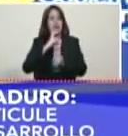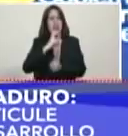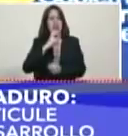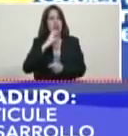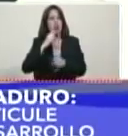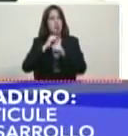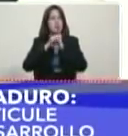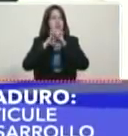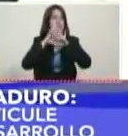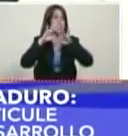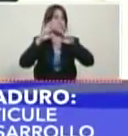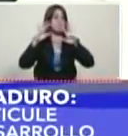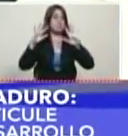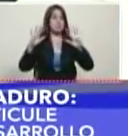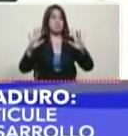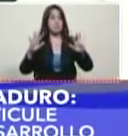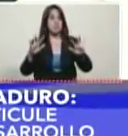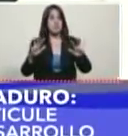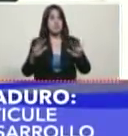los diamantes,